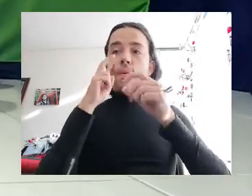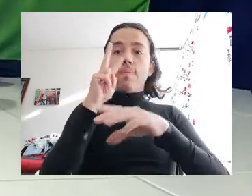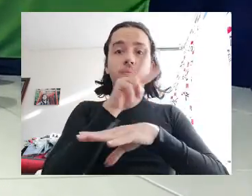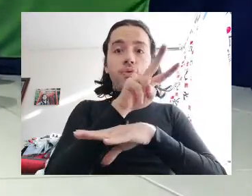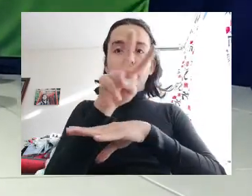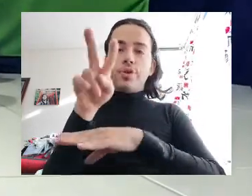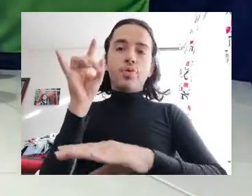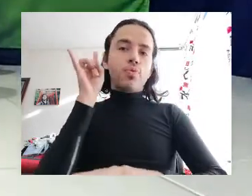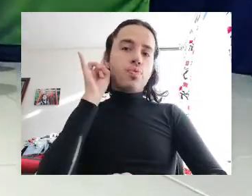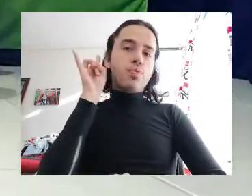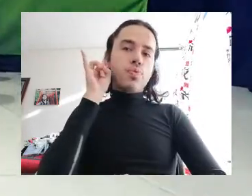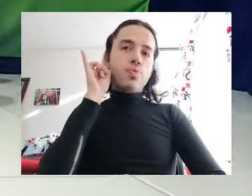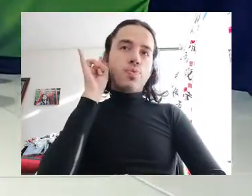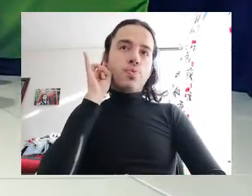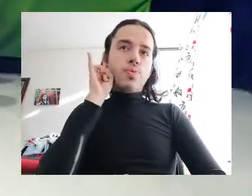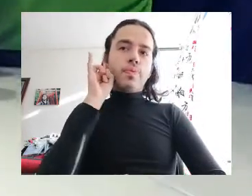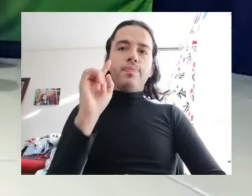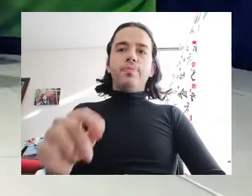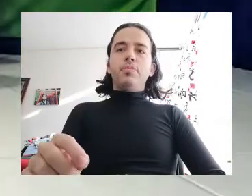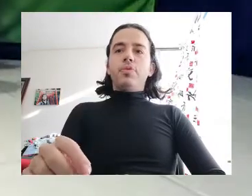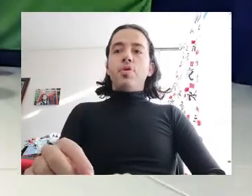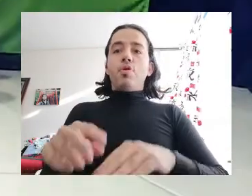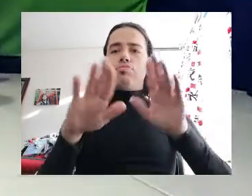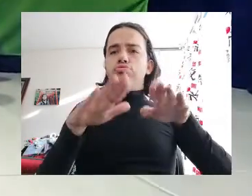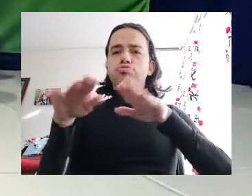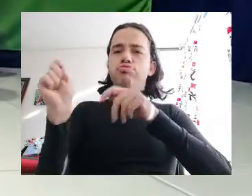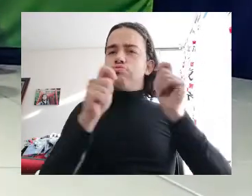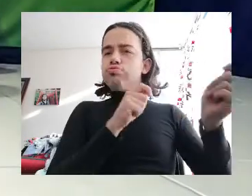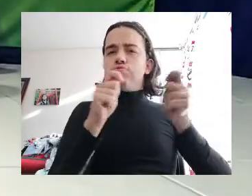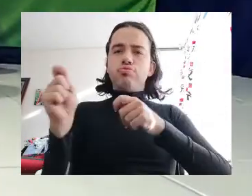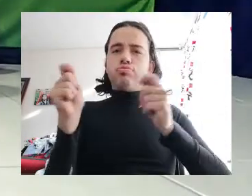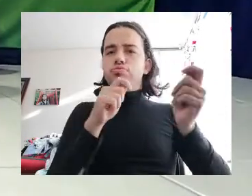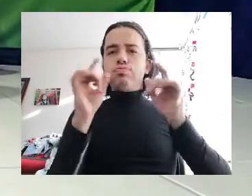vamos a hacer un ejercicio de exploración sonora.